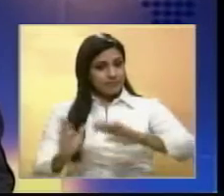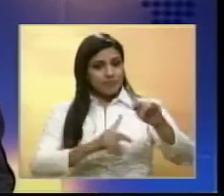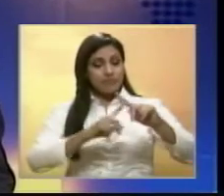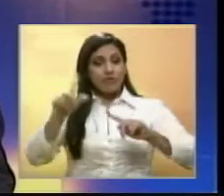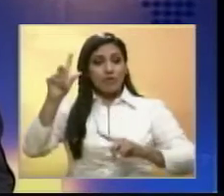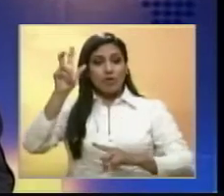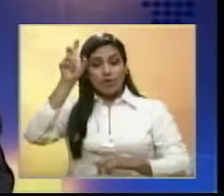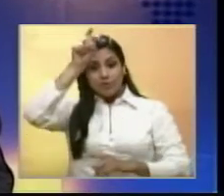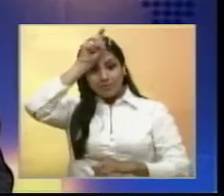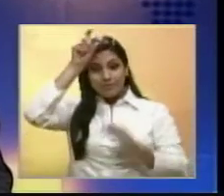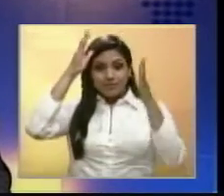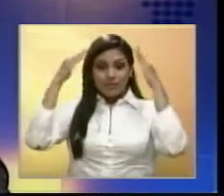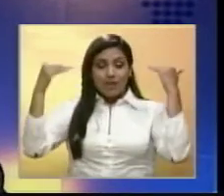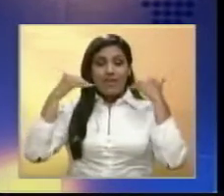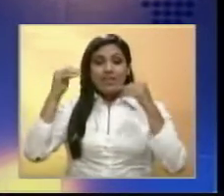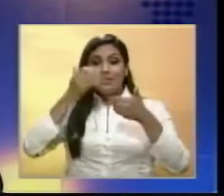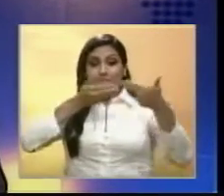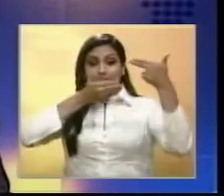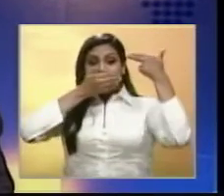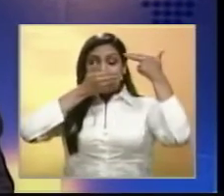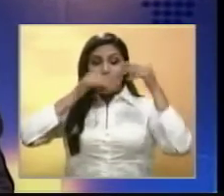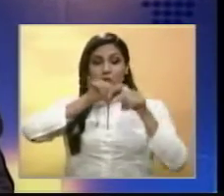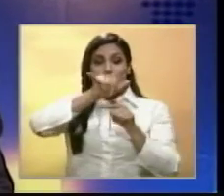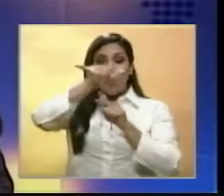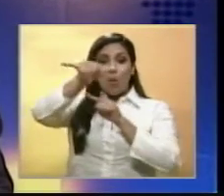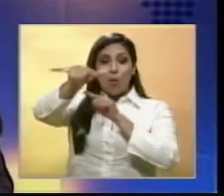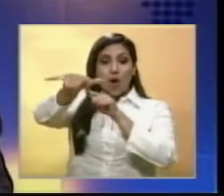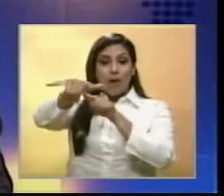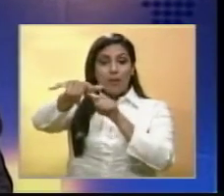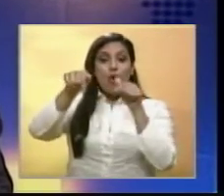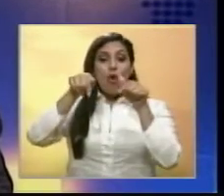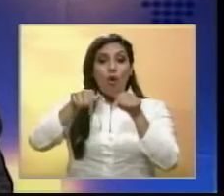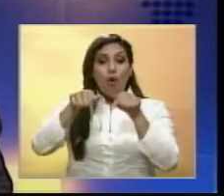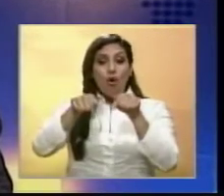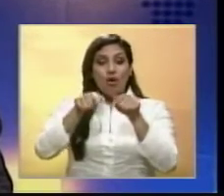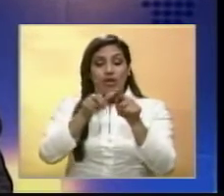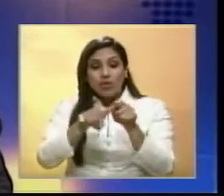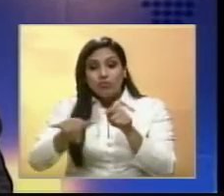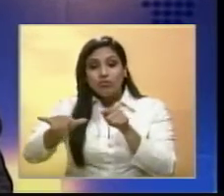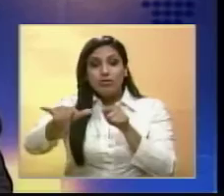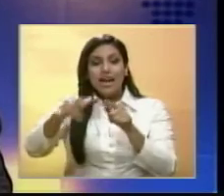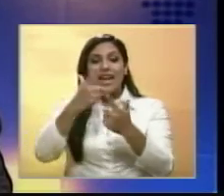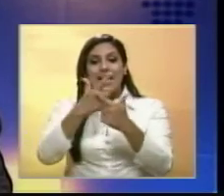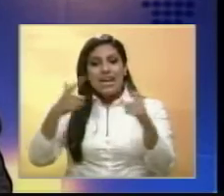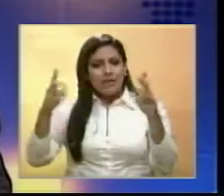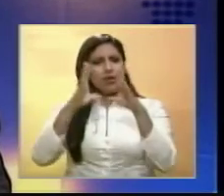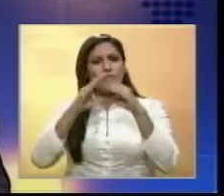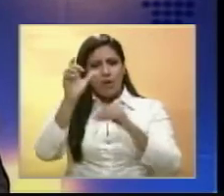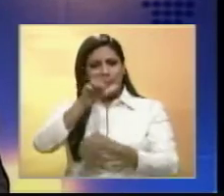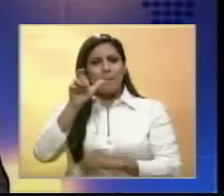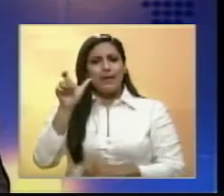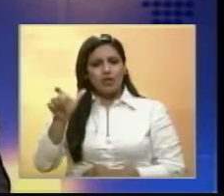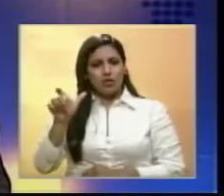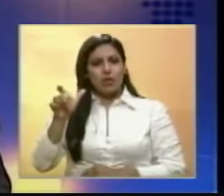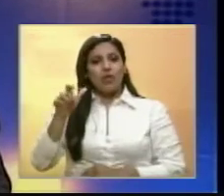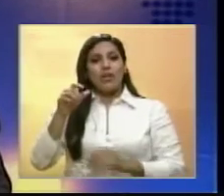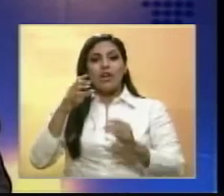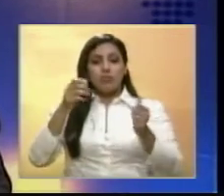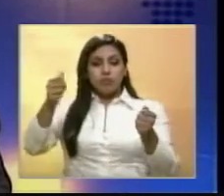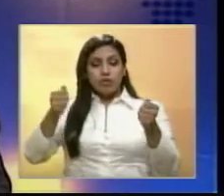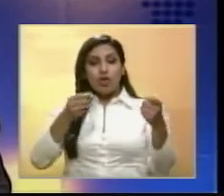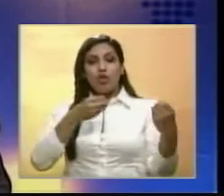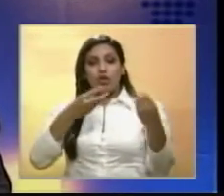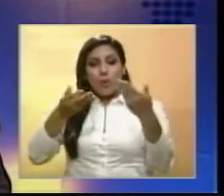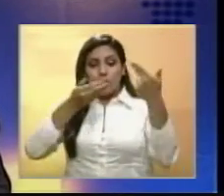En Egipto, el secuestro de un avión de Egyptair desviado hoy hacia Chipre concluyó con la liberación de todos los pasajeros y la tripulación y la entrega